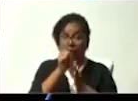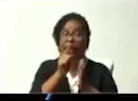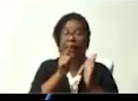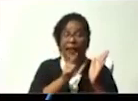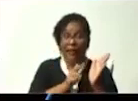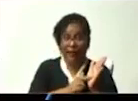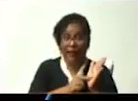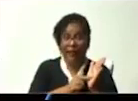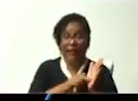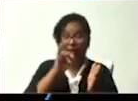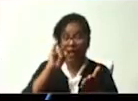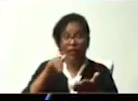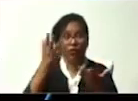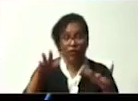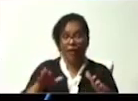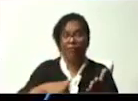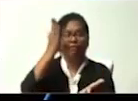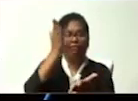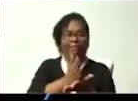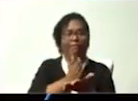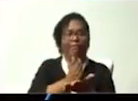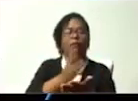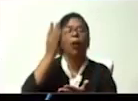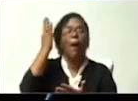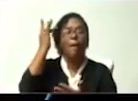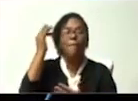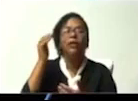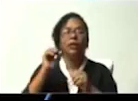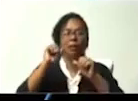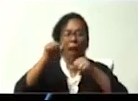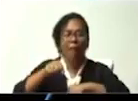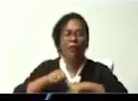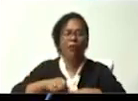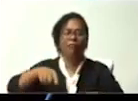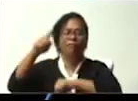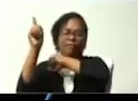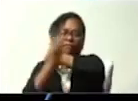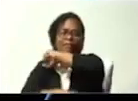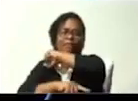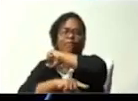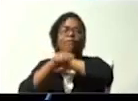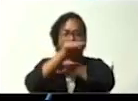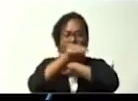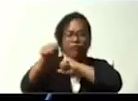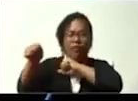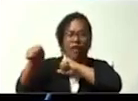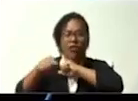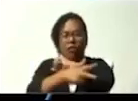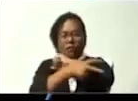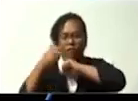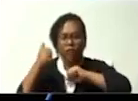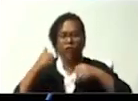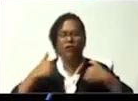herramienta que le permite castigar a los cuastreros, a los robos de animales y de animales domésticos en